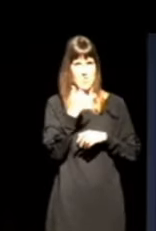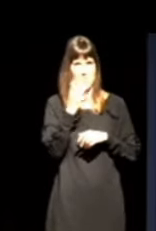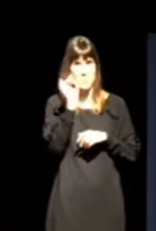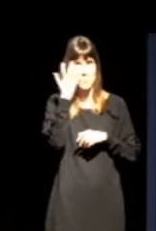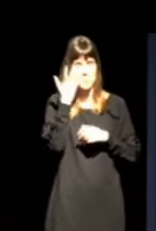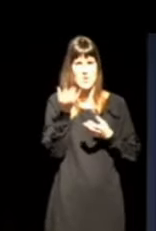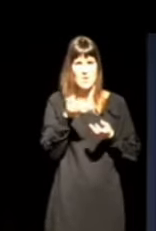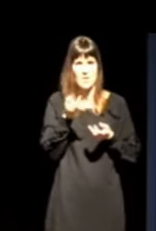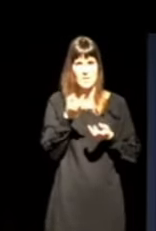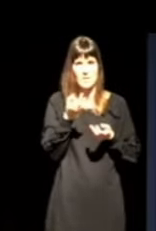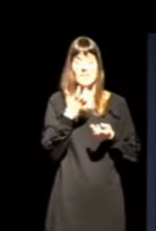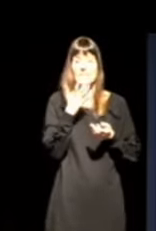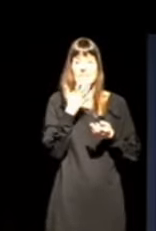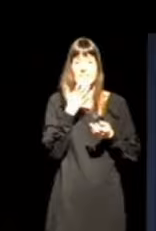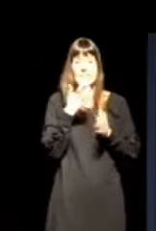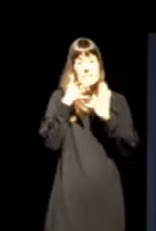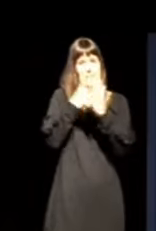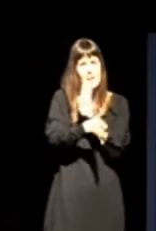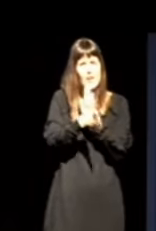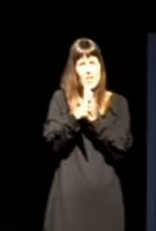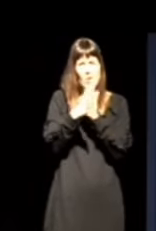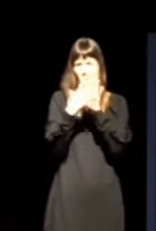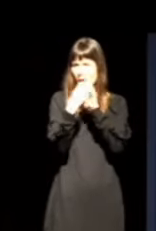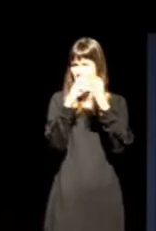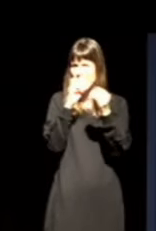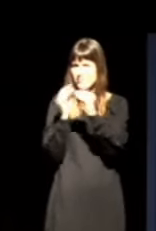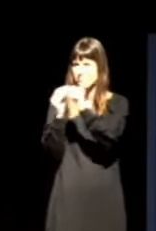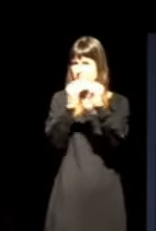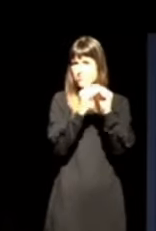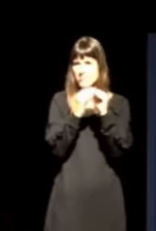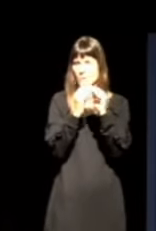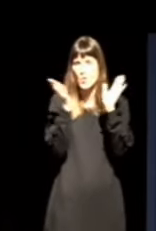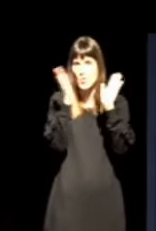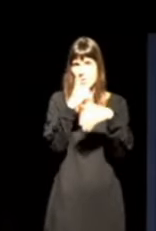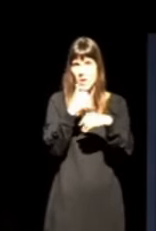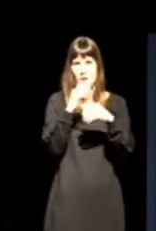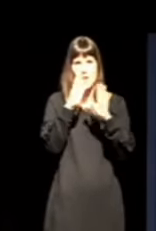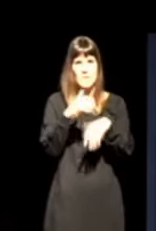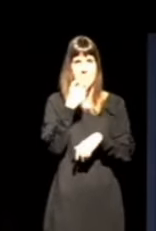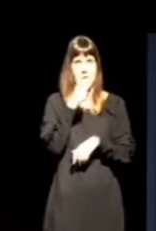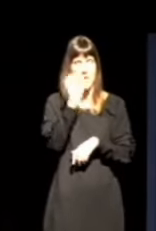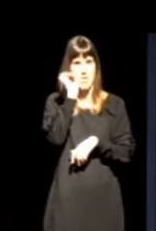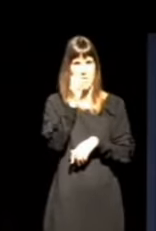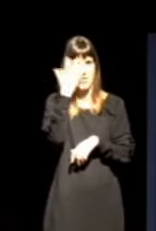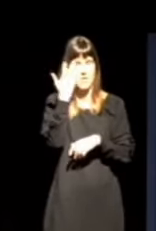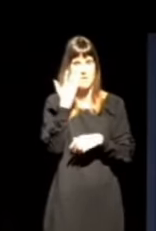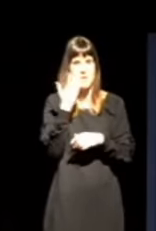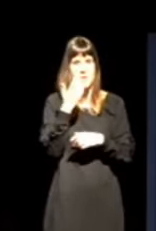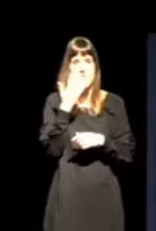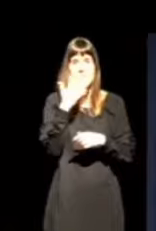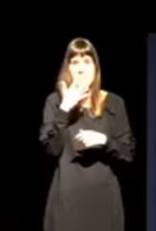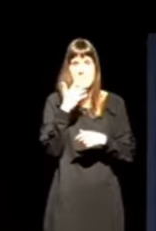lo comunitario no utilizamos palabras y contenidos, nadie sabe lo que es.